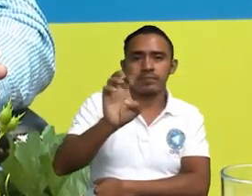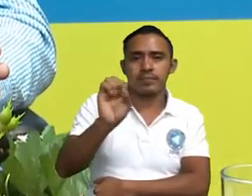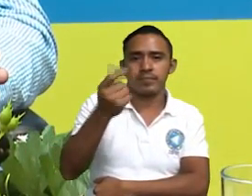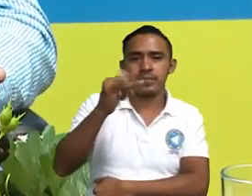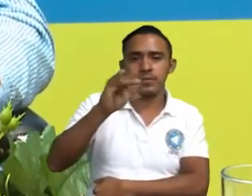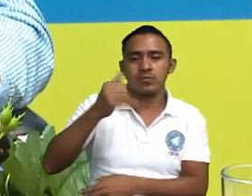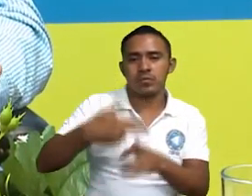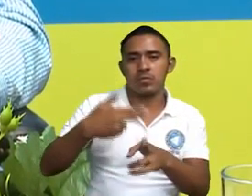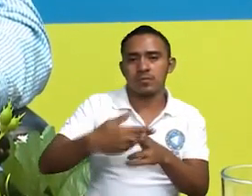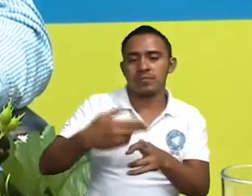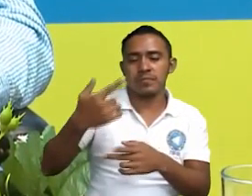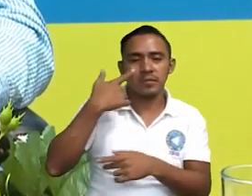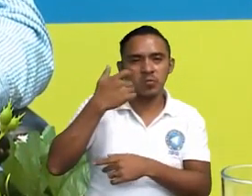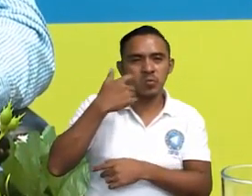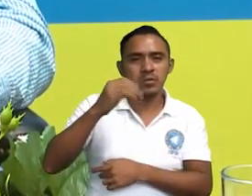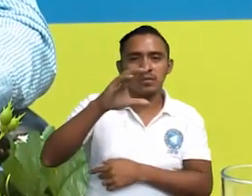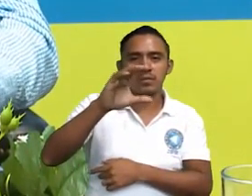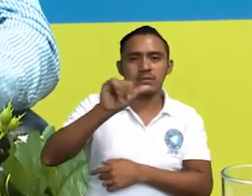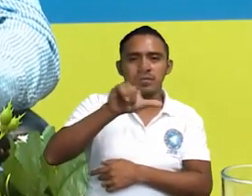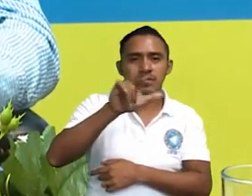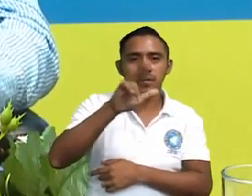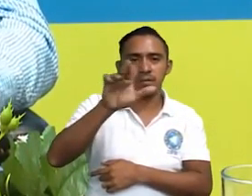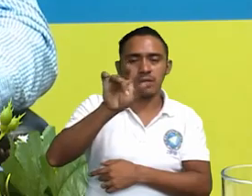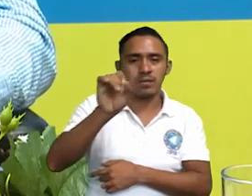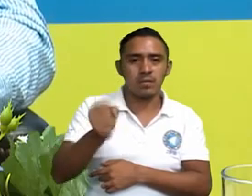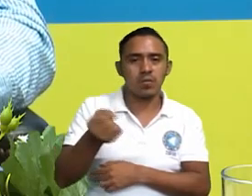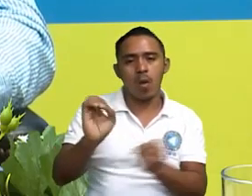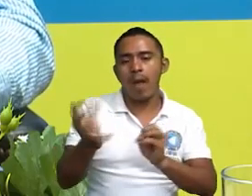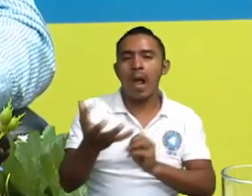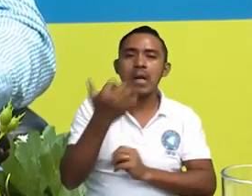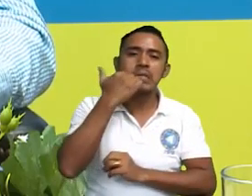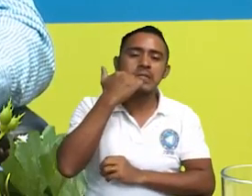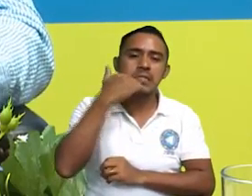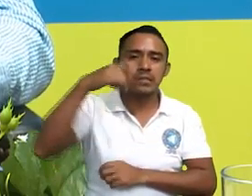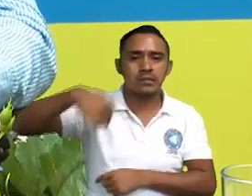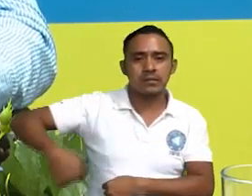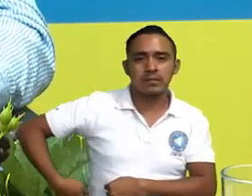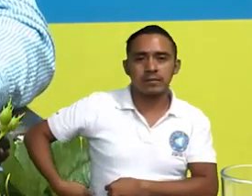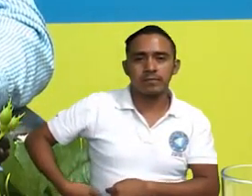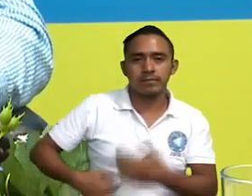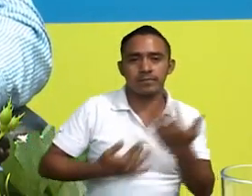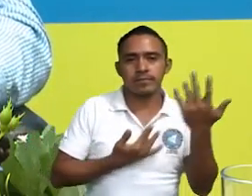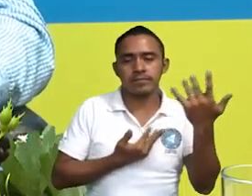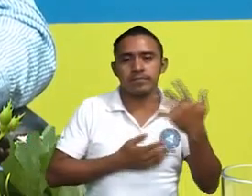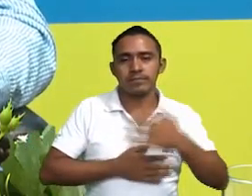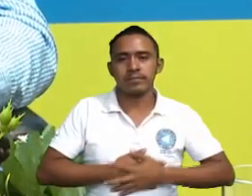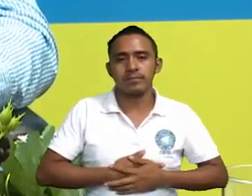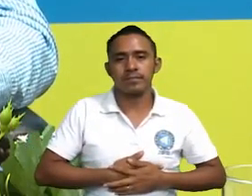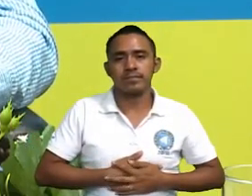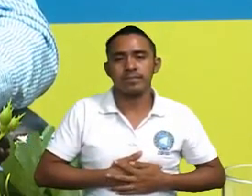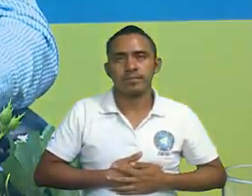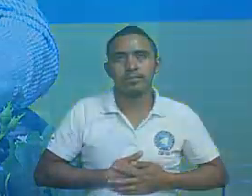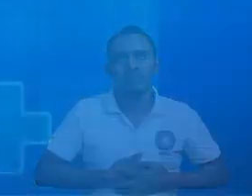nuestro país como las piedras en la vesícula o los cálculos biliares. Ya regresamos, no le cambie de canal.